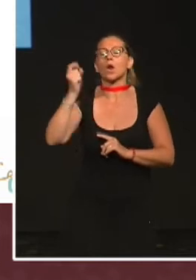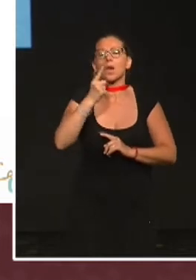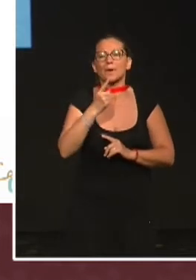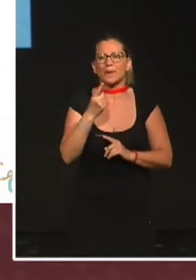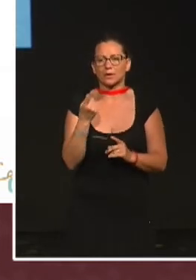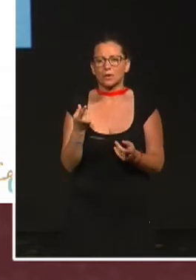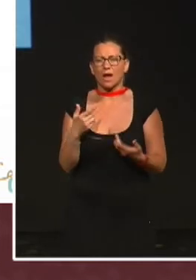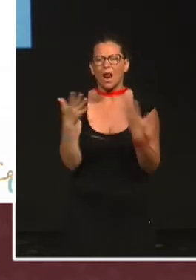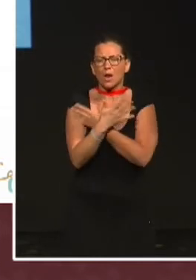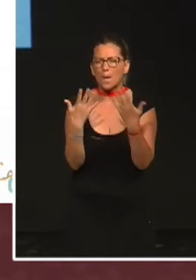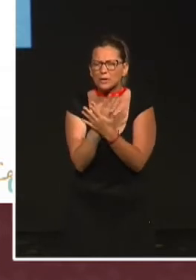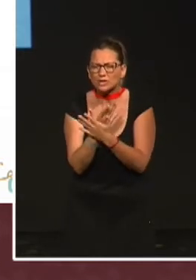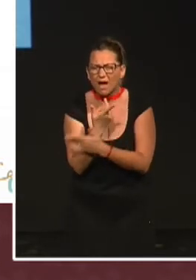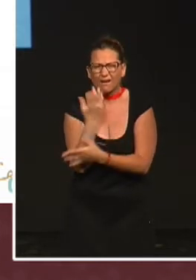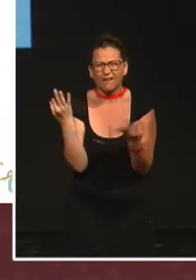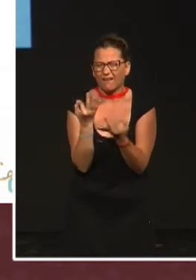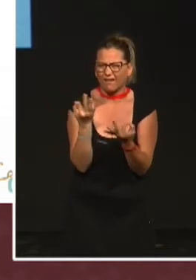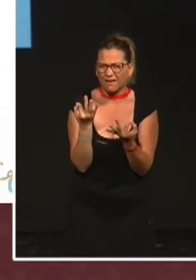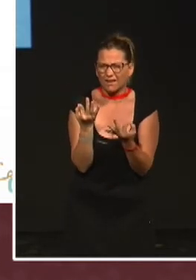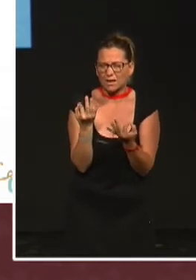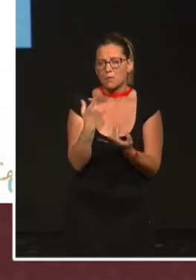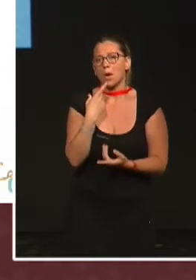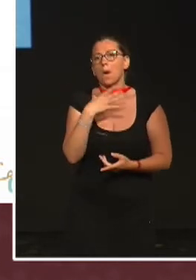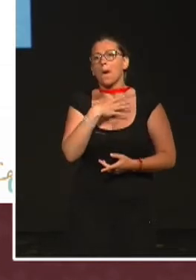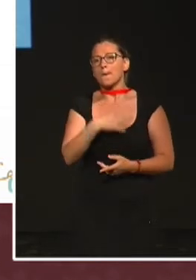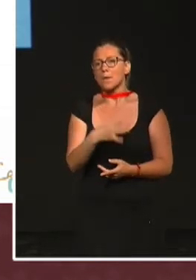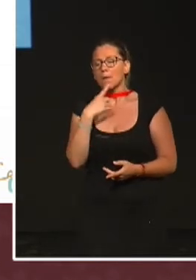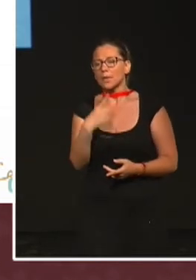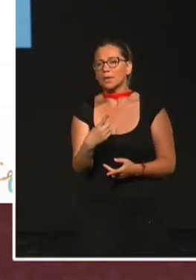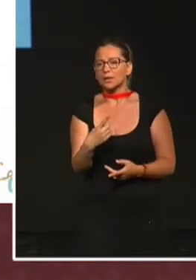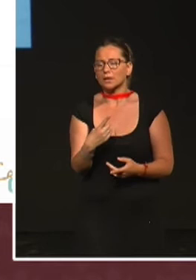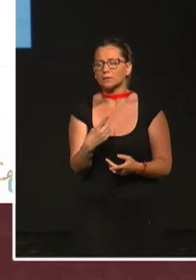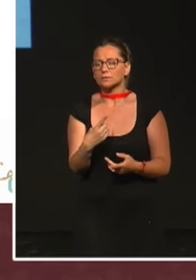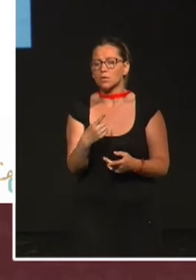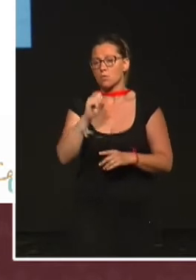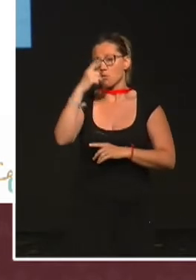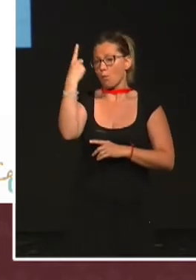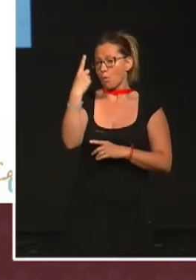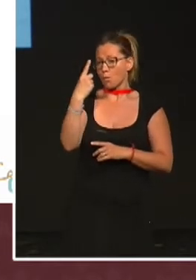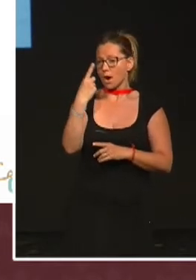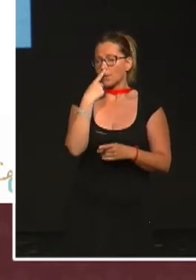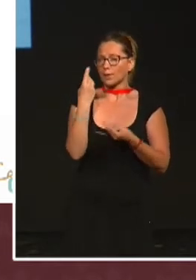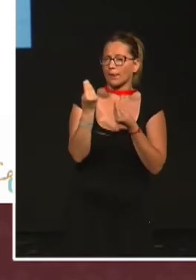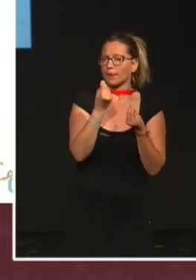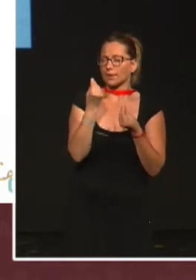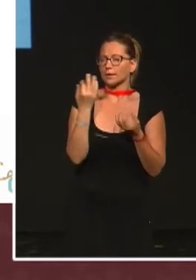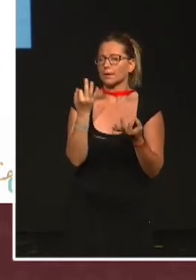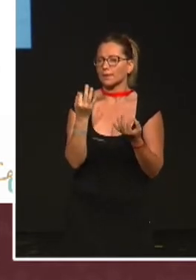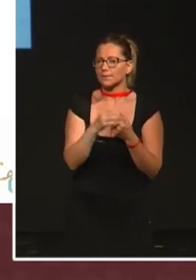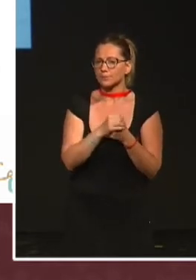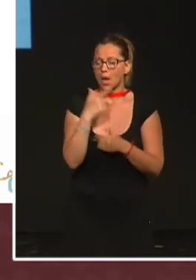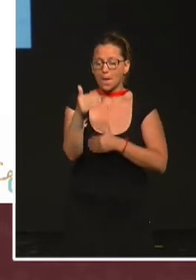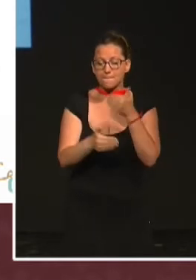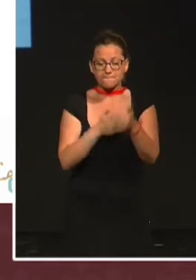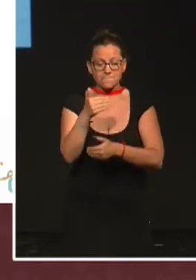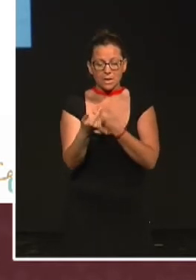es el compostaje? Compostaje podemos definirlo de muchas formas, pero una de ellas, muy intuitiva, es que es un proceso